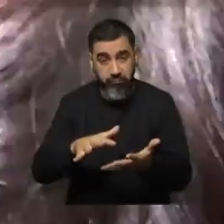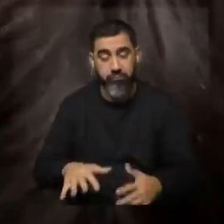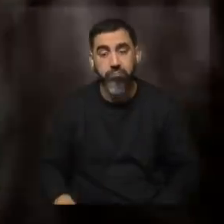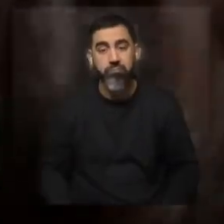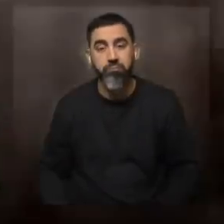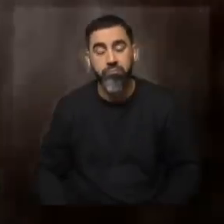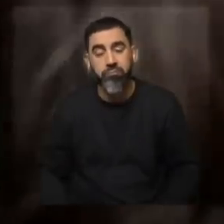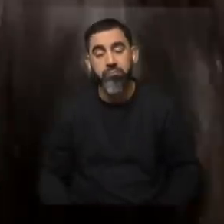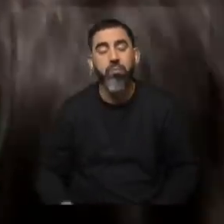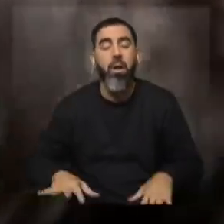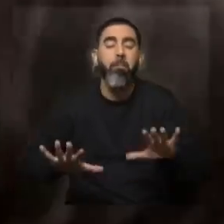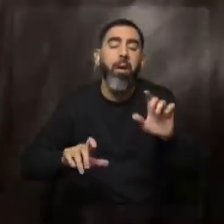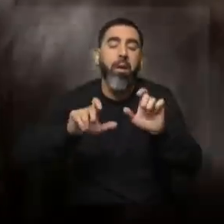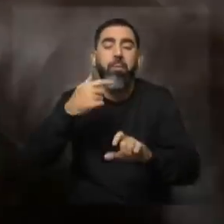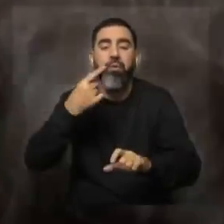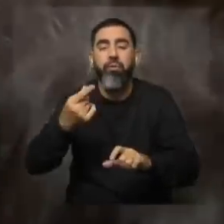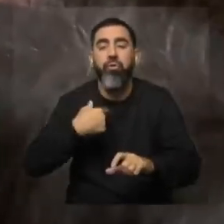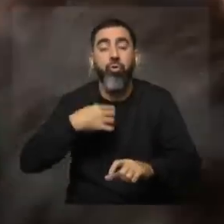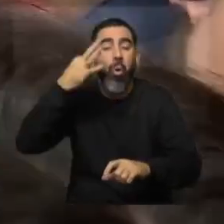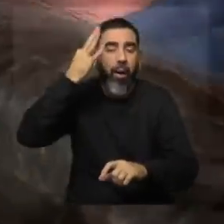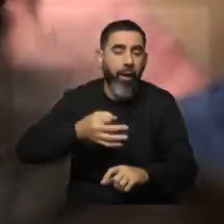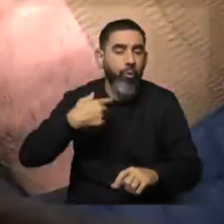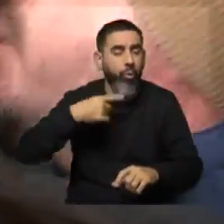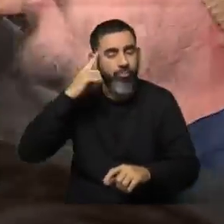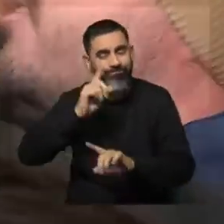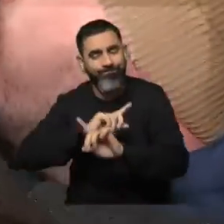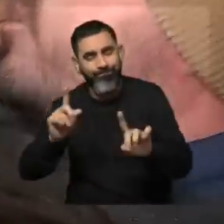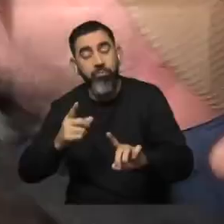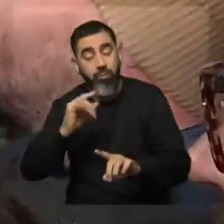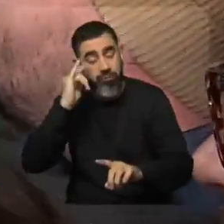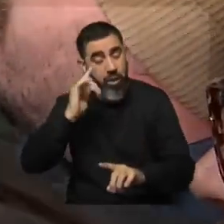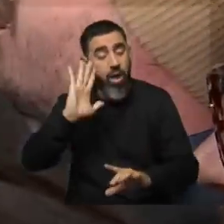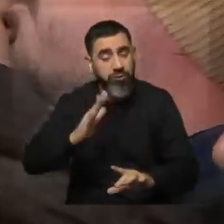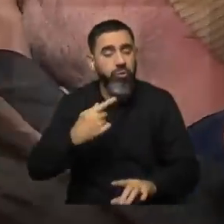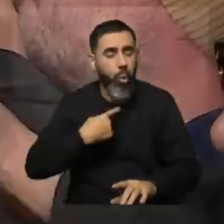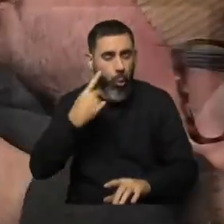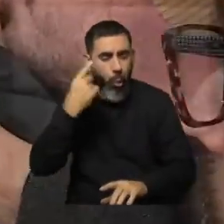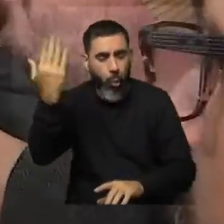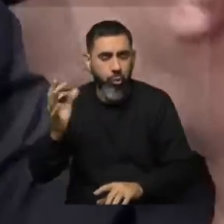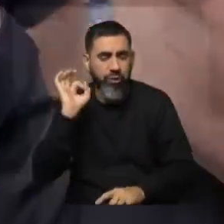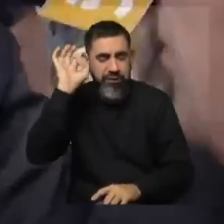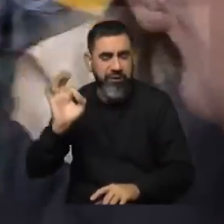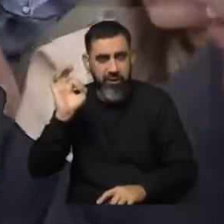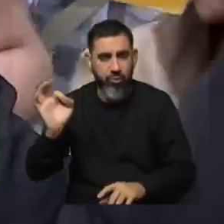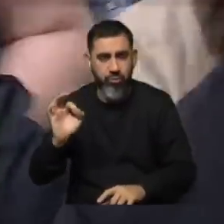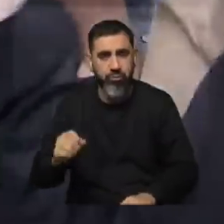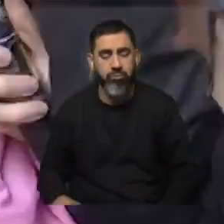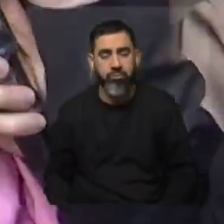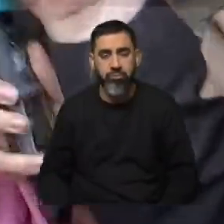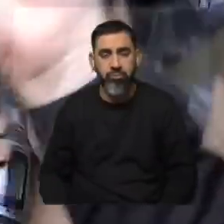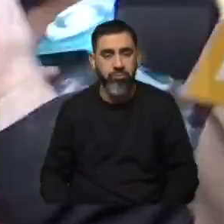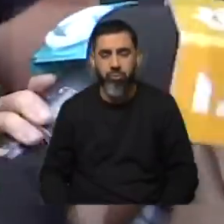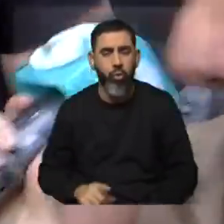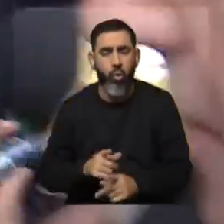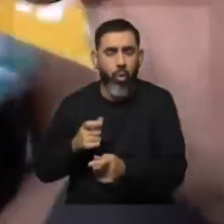quizás que la opinión pública puede decir uno de un lado creemos otros no creemos pero yo sé que es así porque conozco a Gustavo entonces me parece un montón que